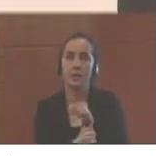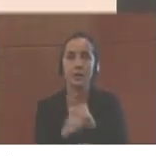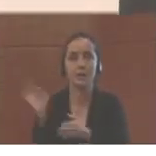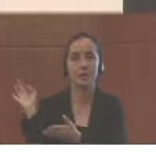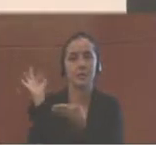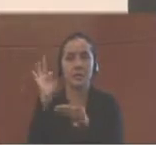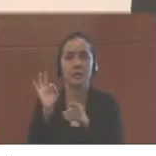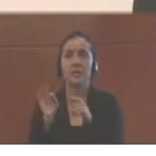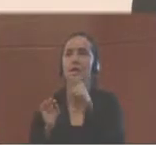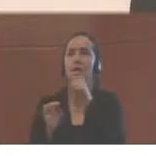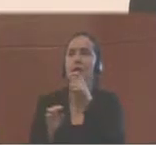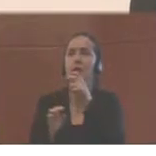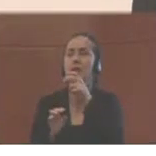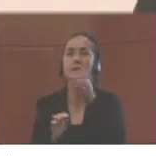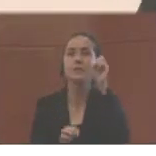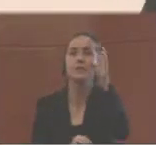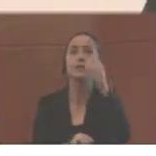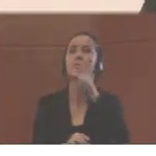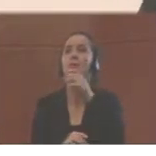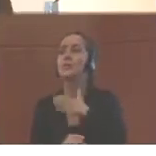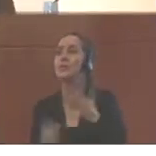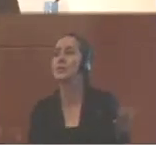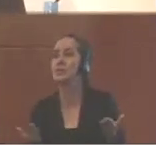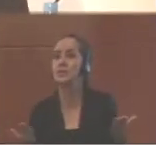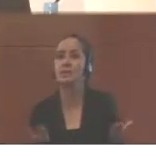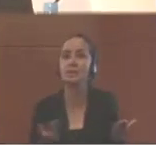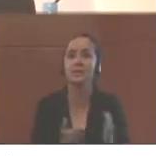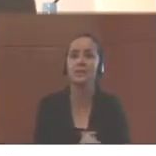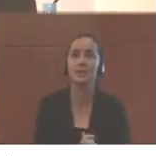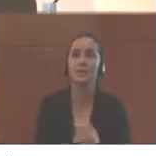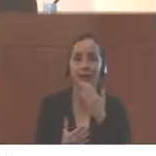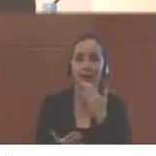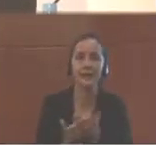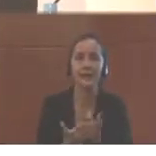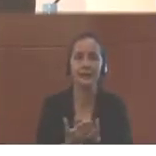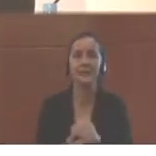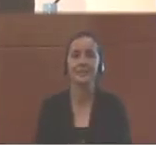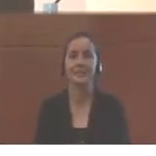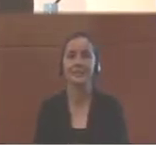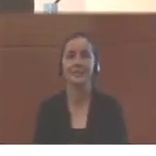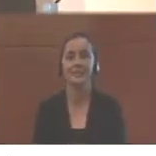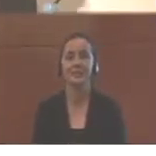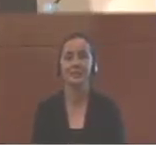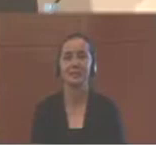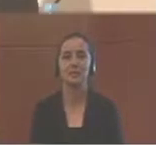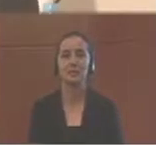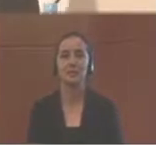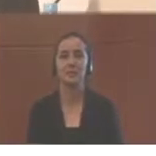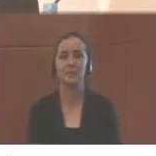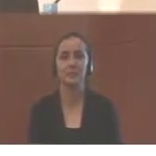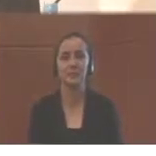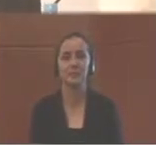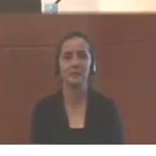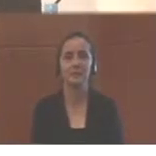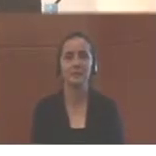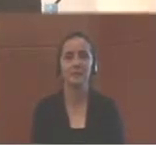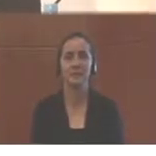Our friend with the flags, if you could come over, thank you.